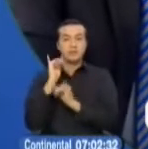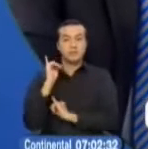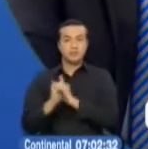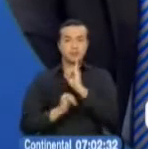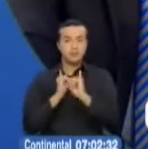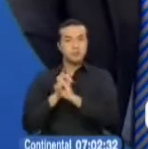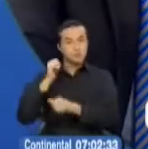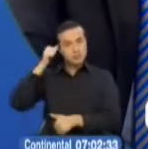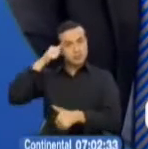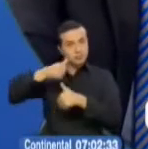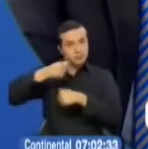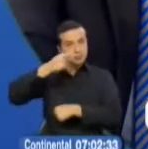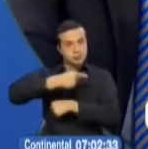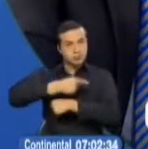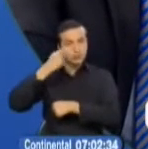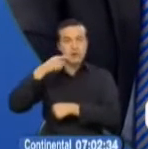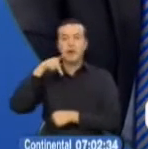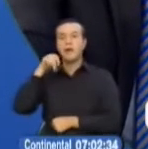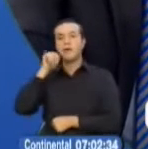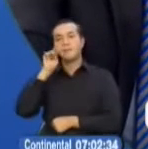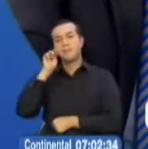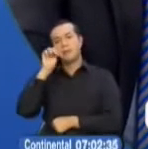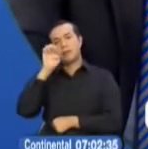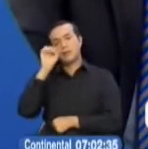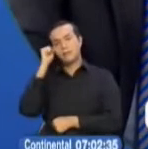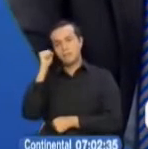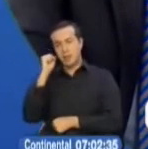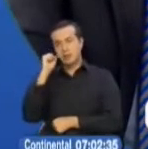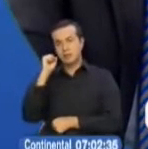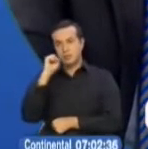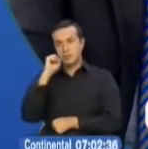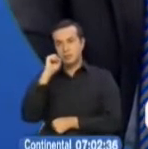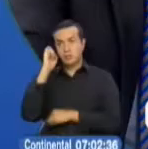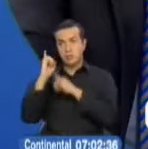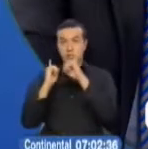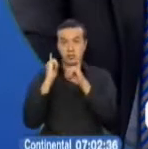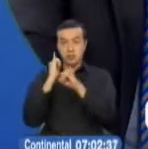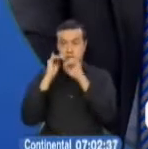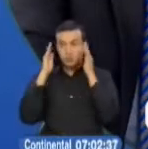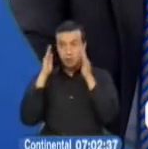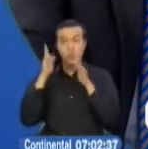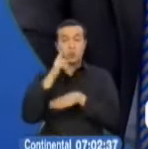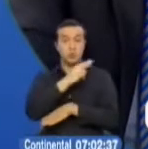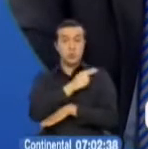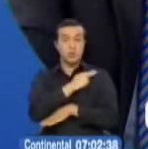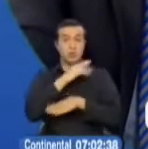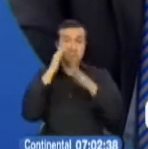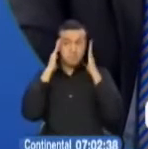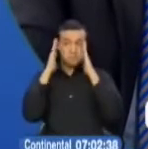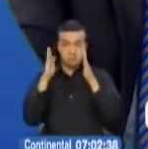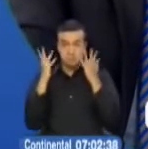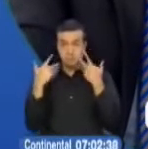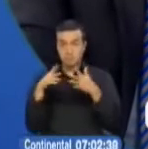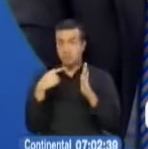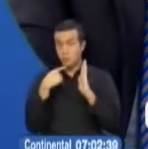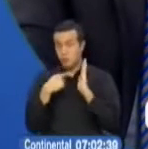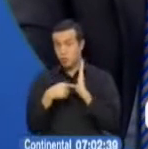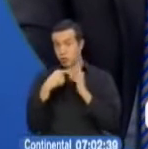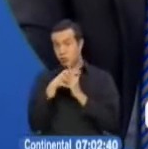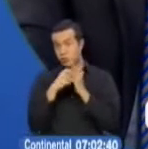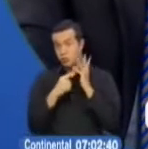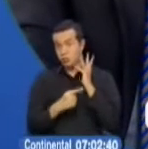internacional conmemorando el Día de las Pymes, y ahí está considerada la academia. Tenemos ejemplos